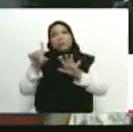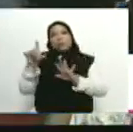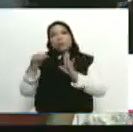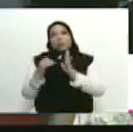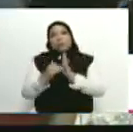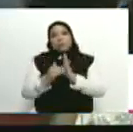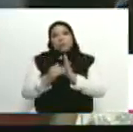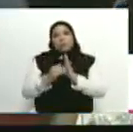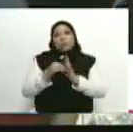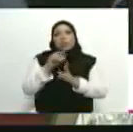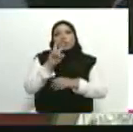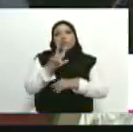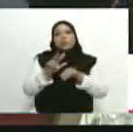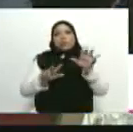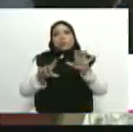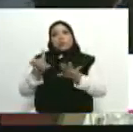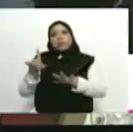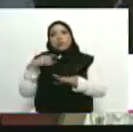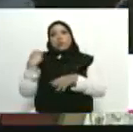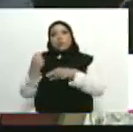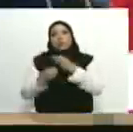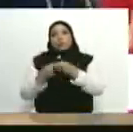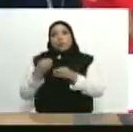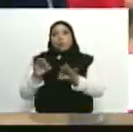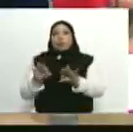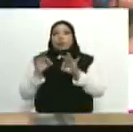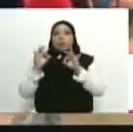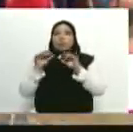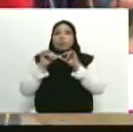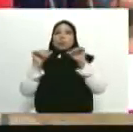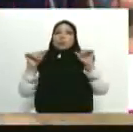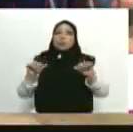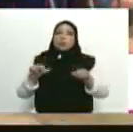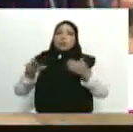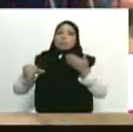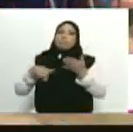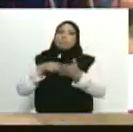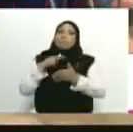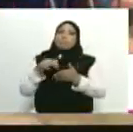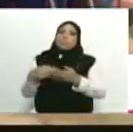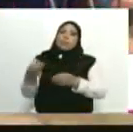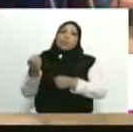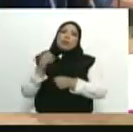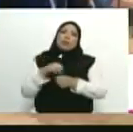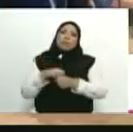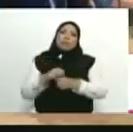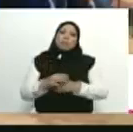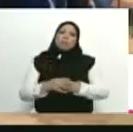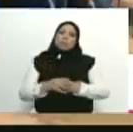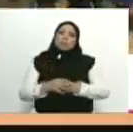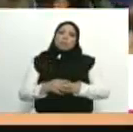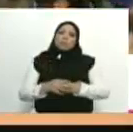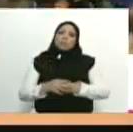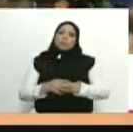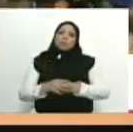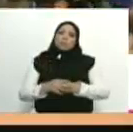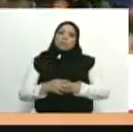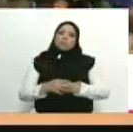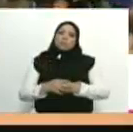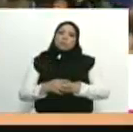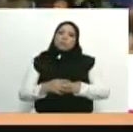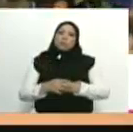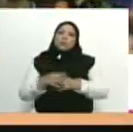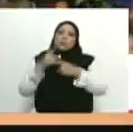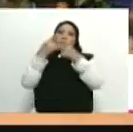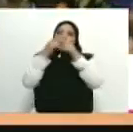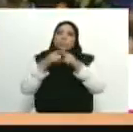277.981 efectivamente hicieron una selección en el Sistema Nacional de Ingreso. Algunos datos que podemos compartir en este